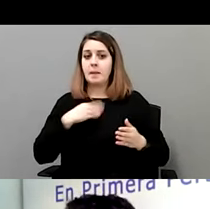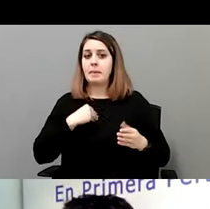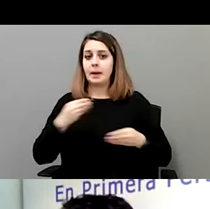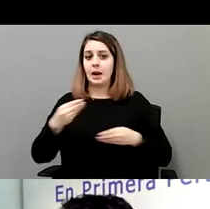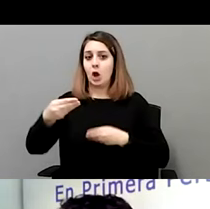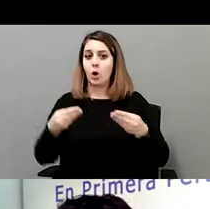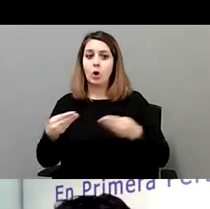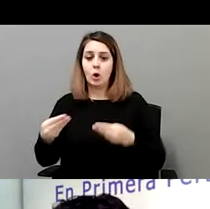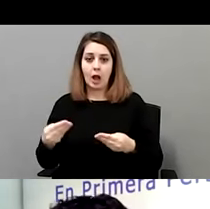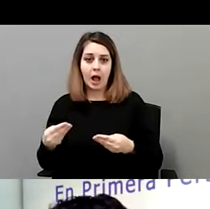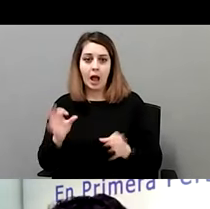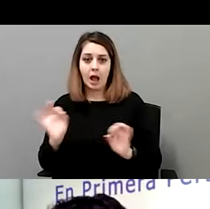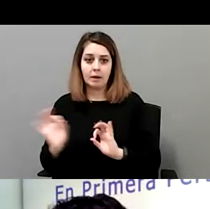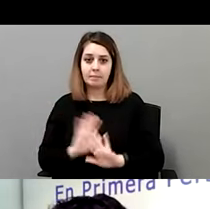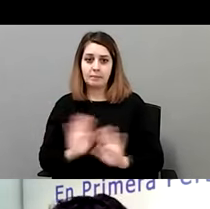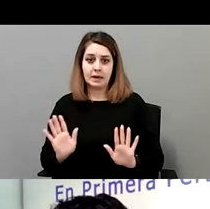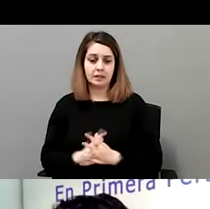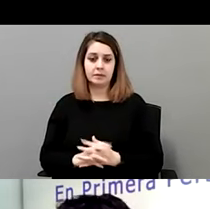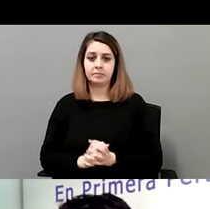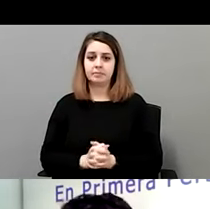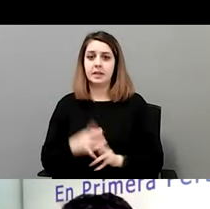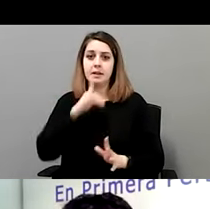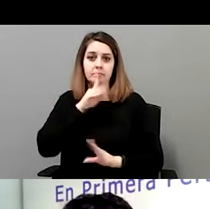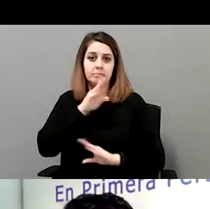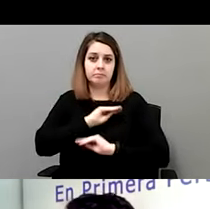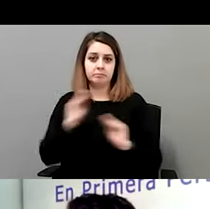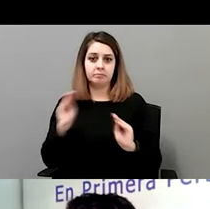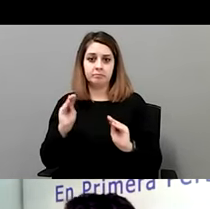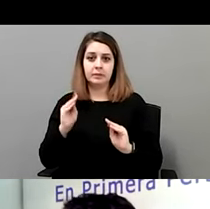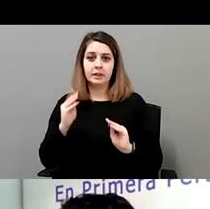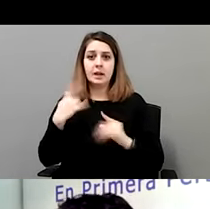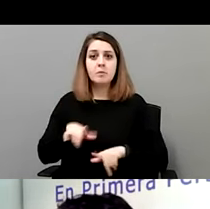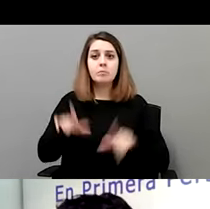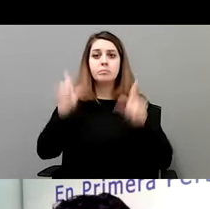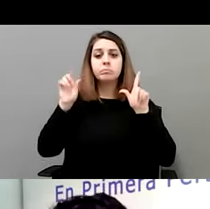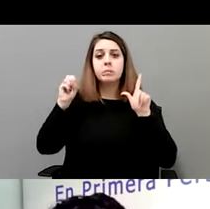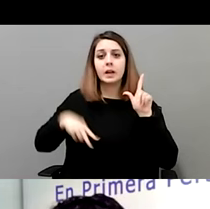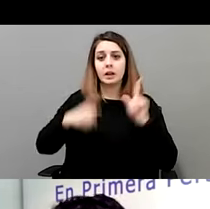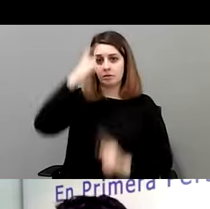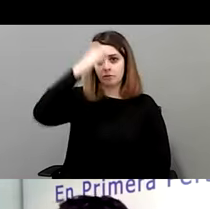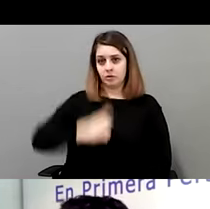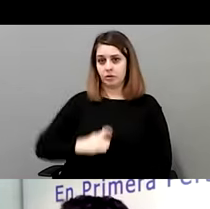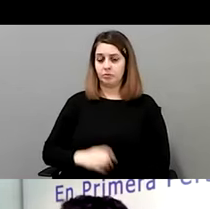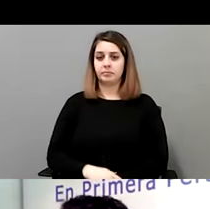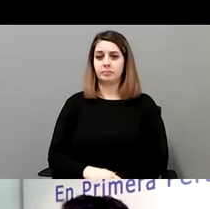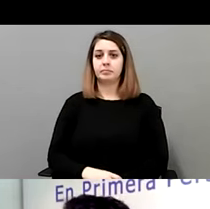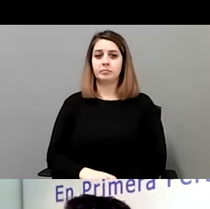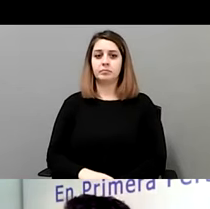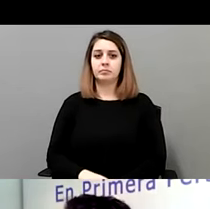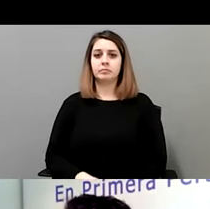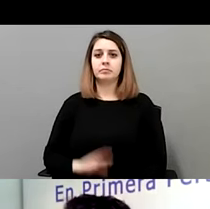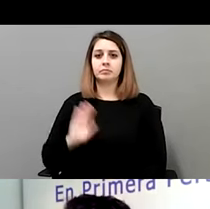se cae la boca y ya está. Y la protagonista soy yo.